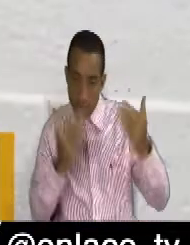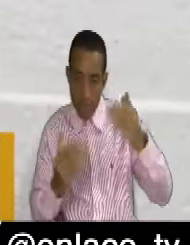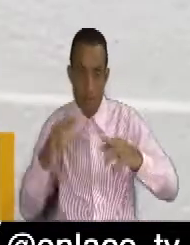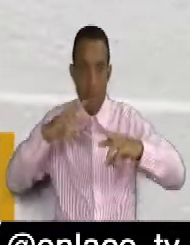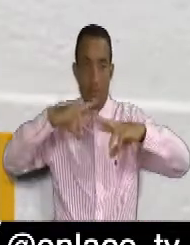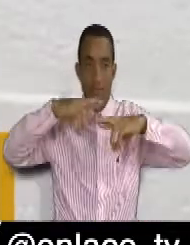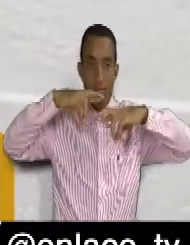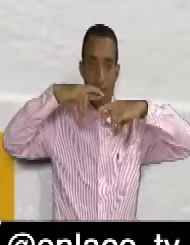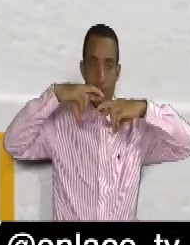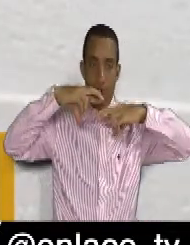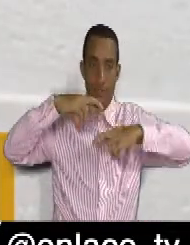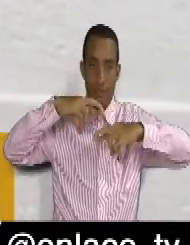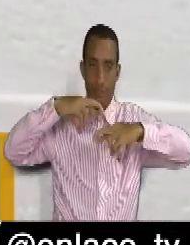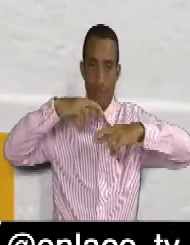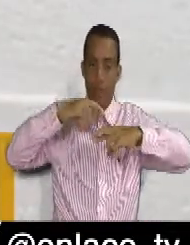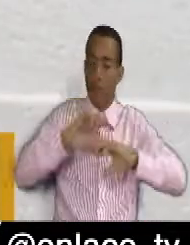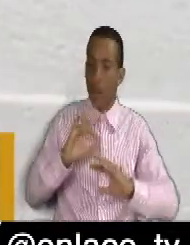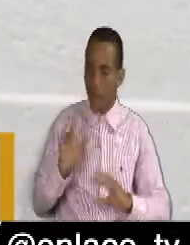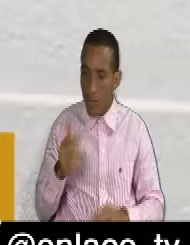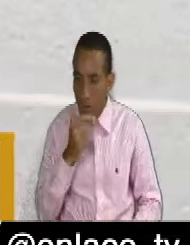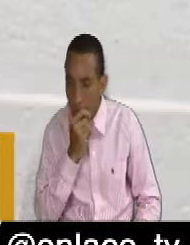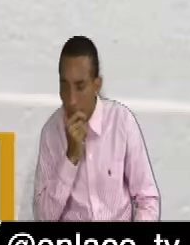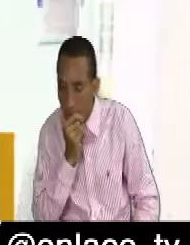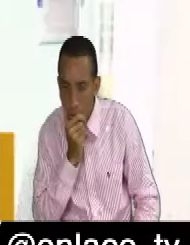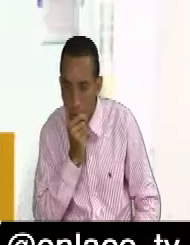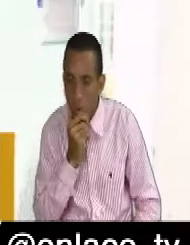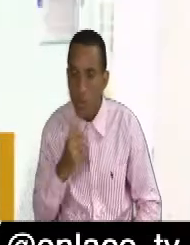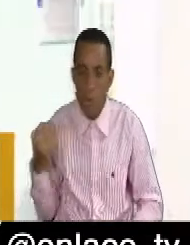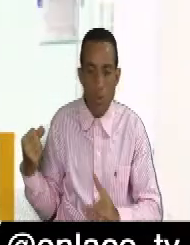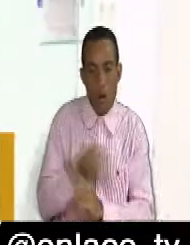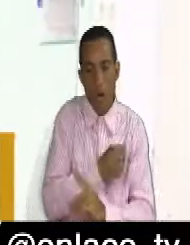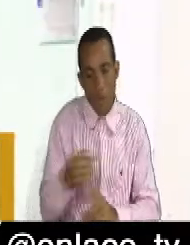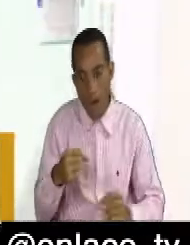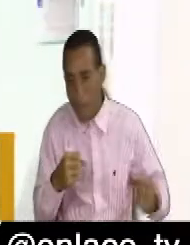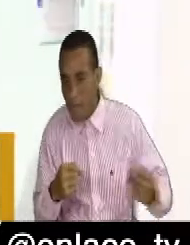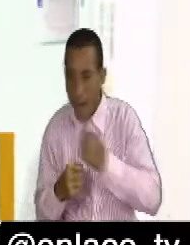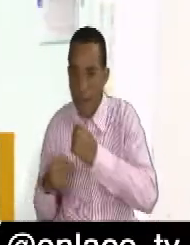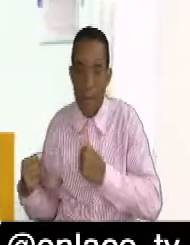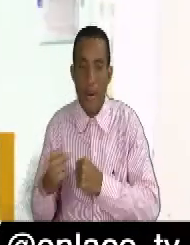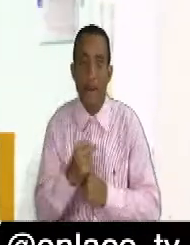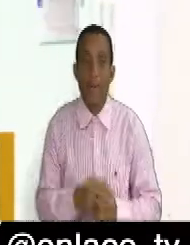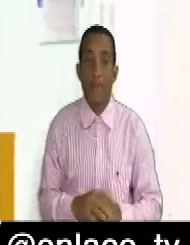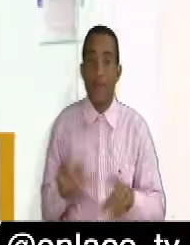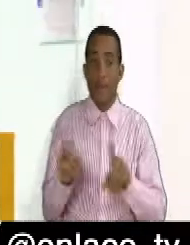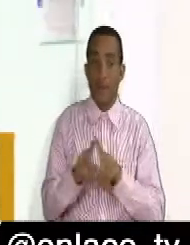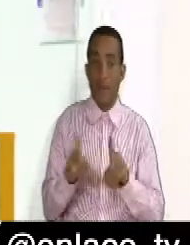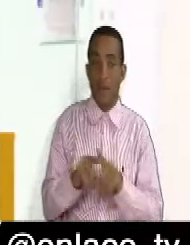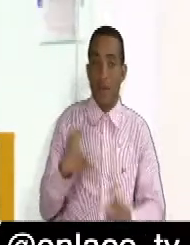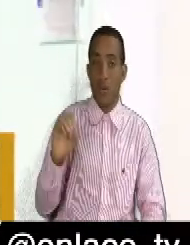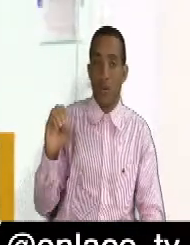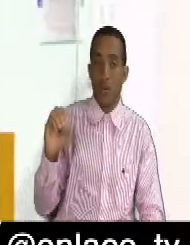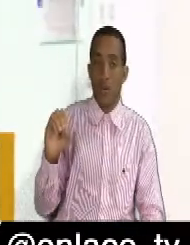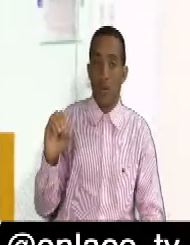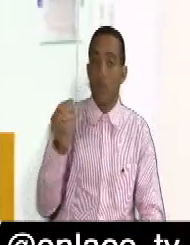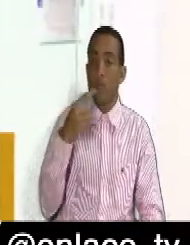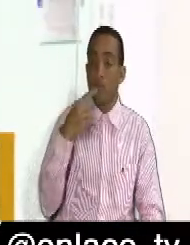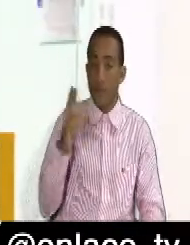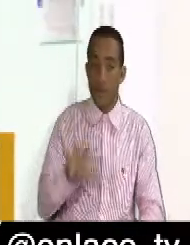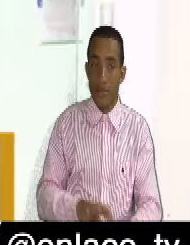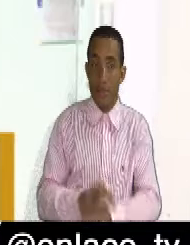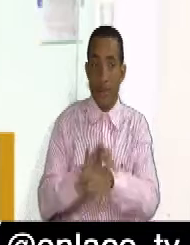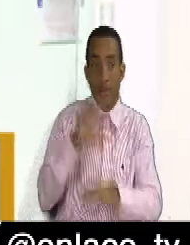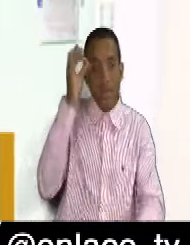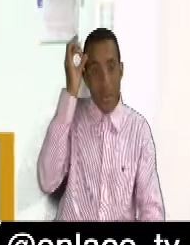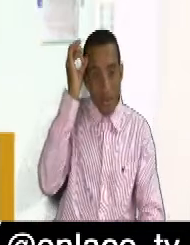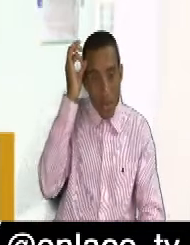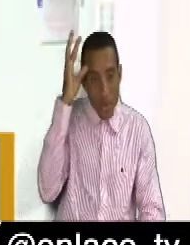El dictamen relaciona contusiones sufridas por golpes. Mandó a medicina legal, mi hermano tiene, dice el médico que de pronto puede tener una